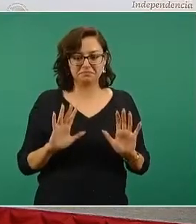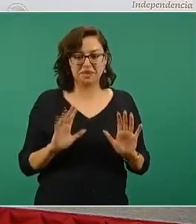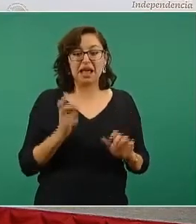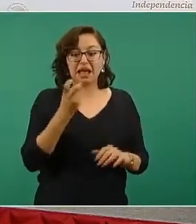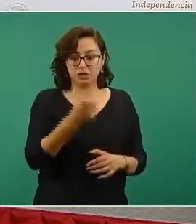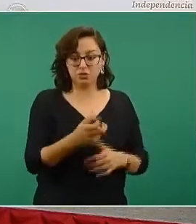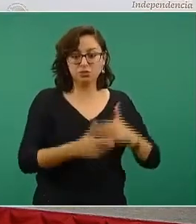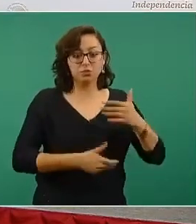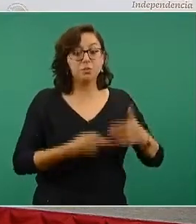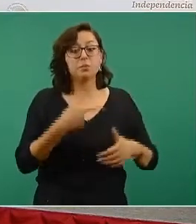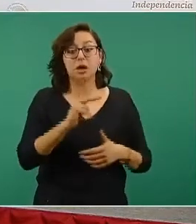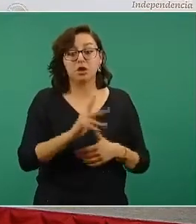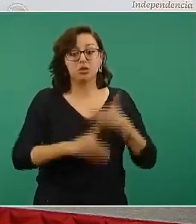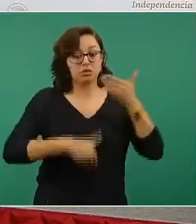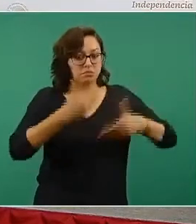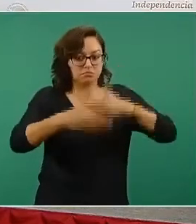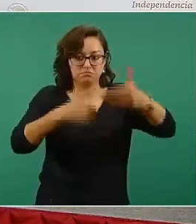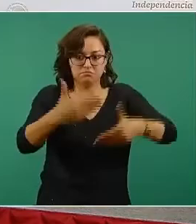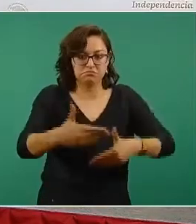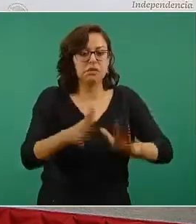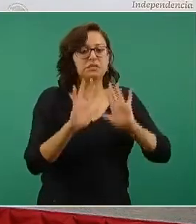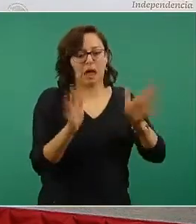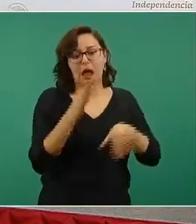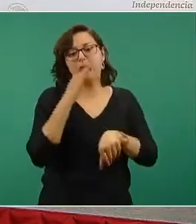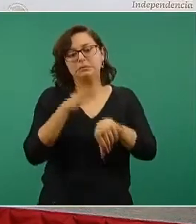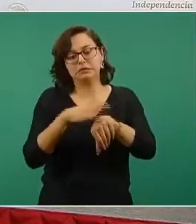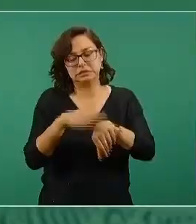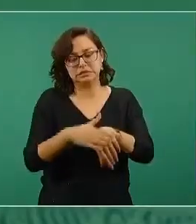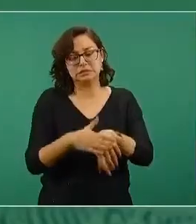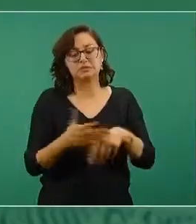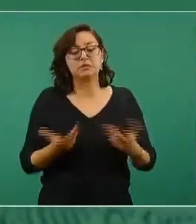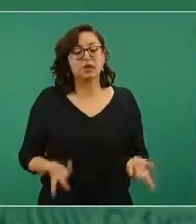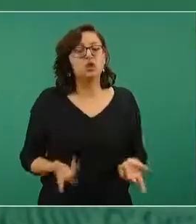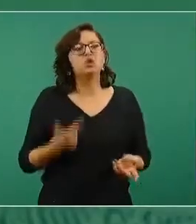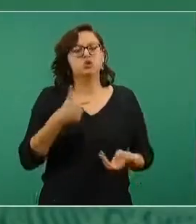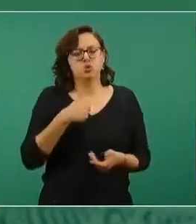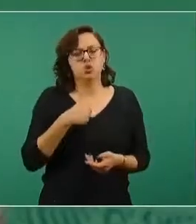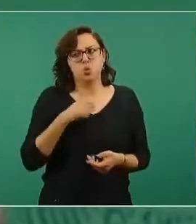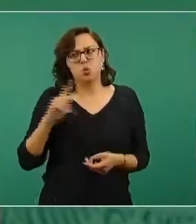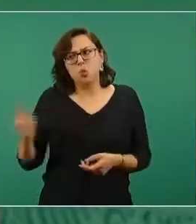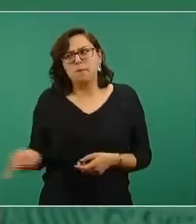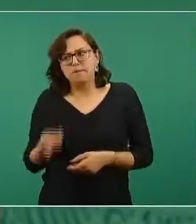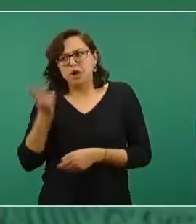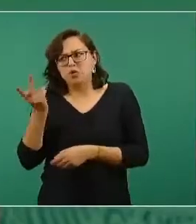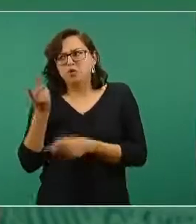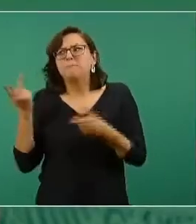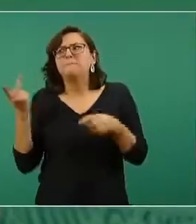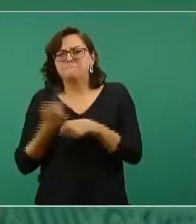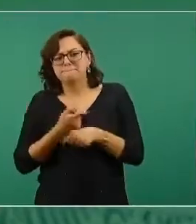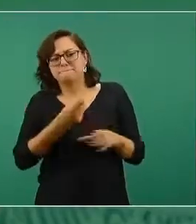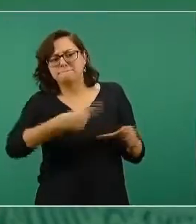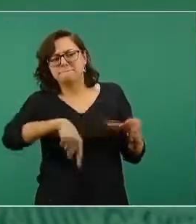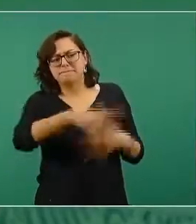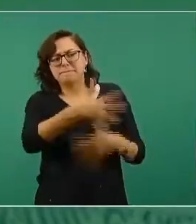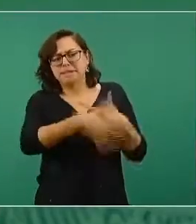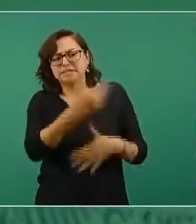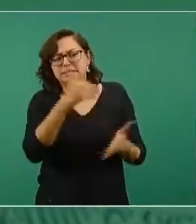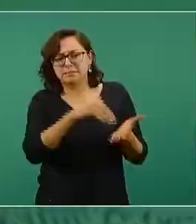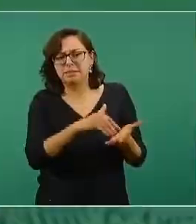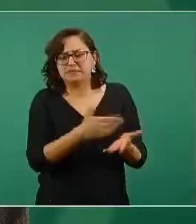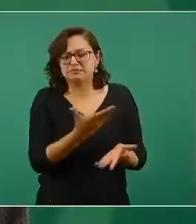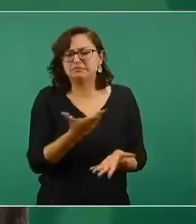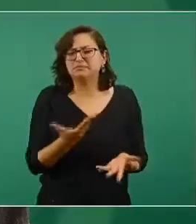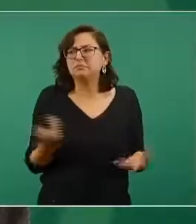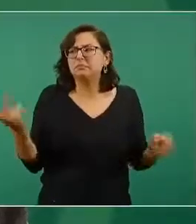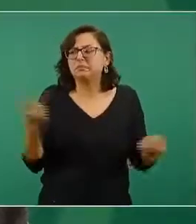ese enmascaramiento, ¿no? Y entonces lo voy a consultar específicamente con los ensayos que hay en México, el más avanzado,